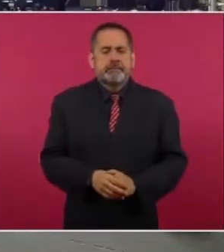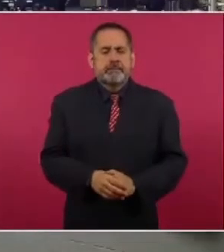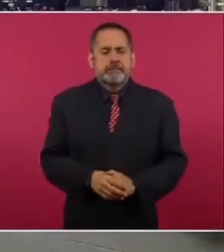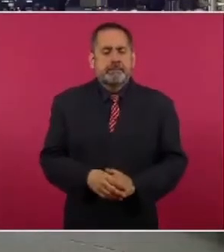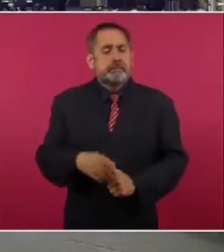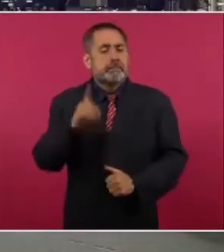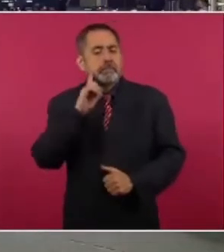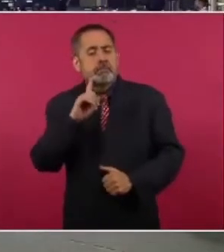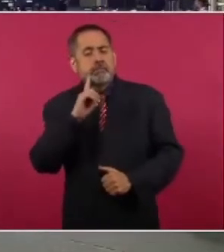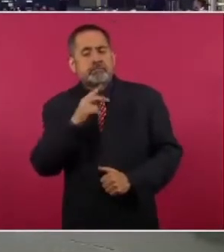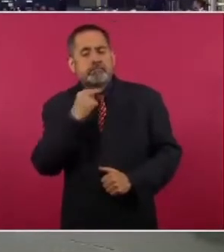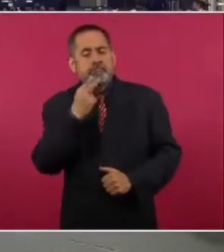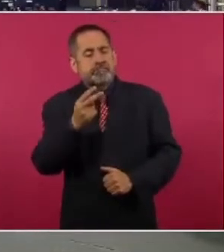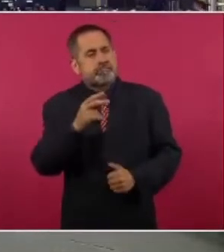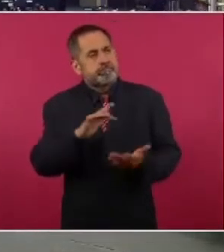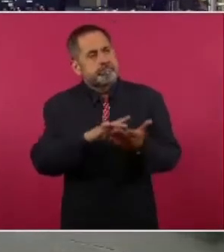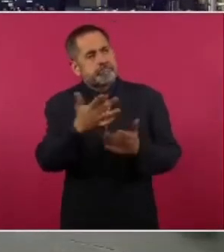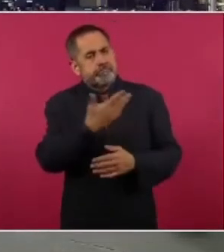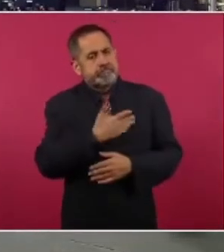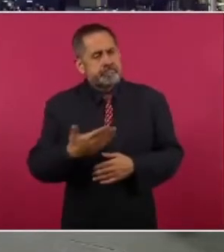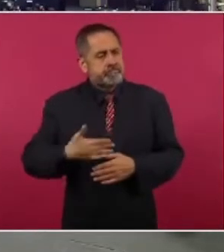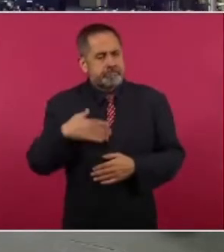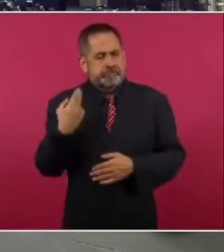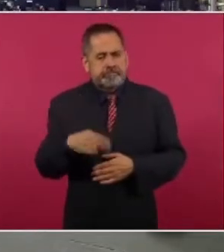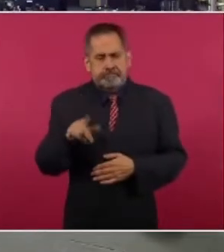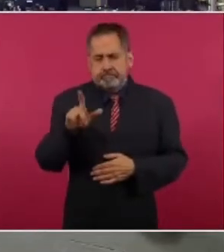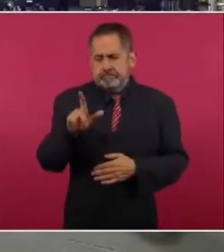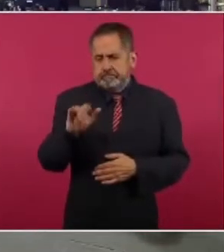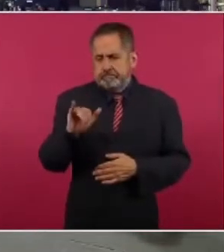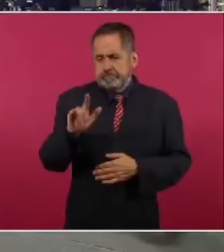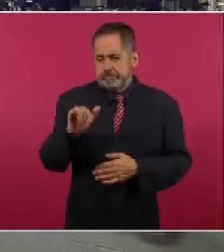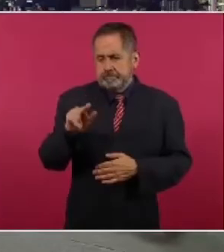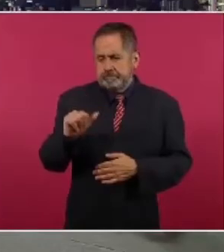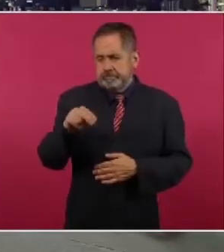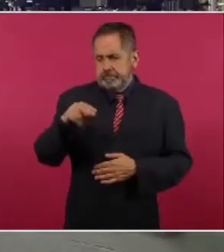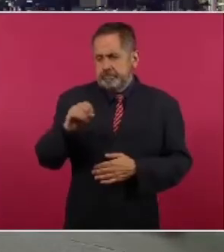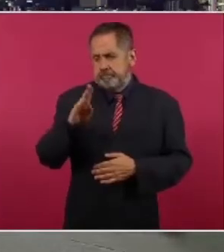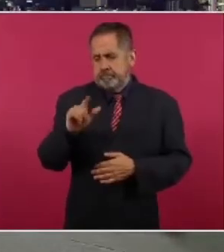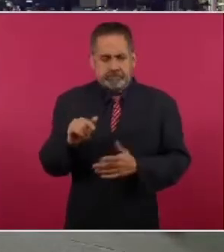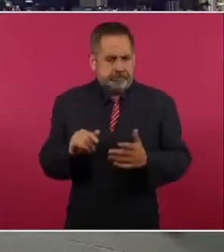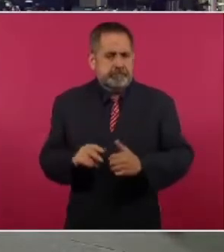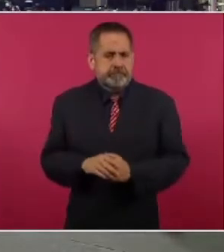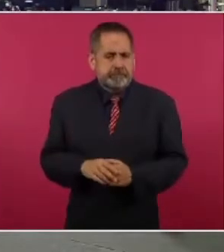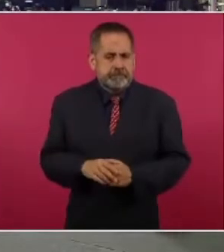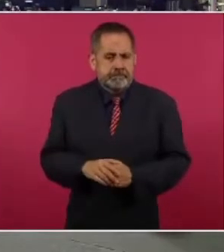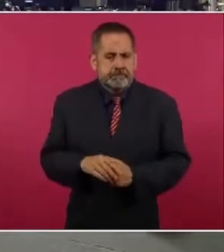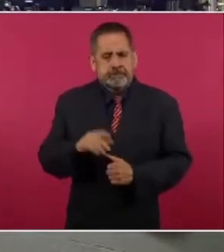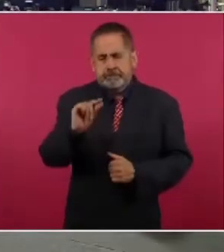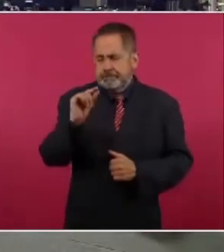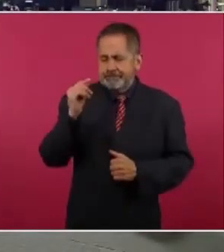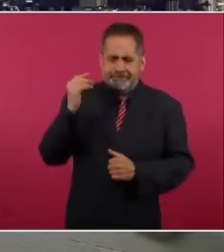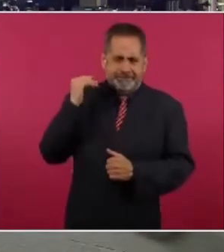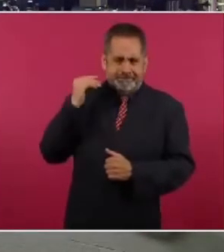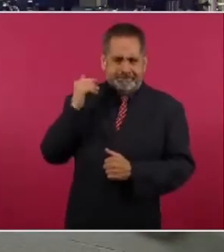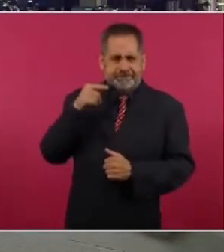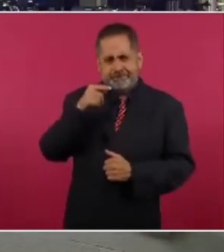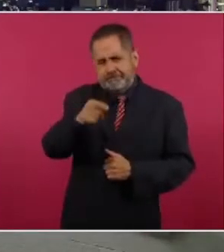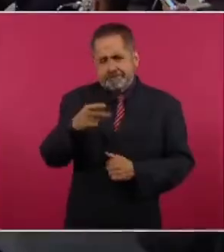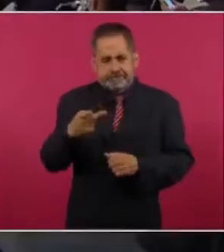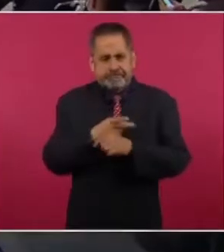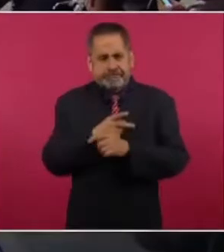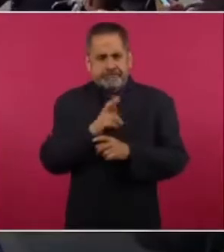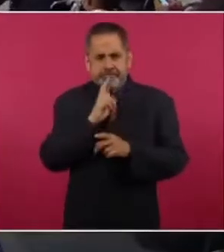señor presidente. Muy buenos días a todas y a todos. Liliana Noble, de Pulso Saludable. Señor presidente, recientemente se presentaron los